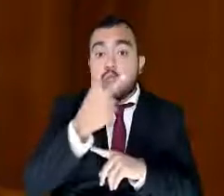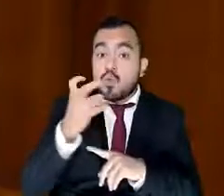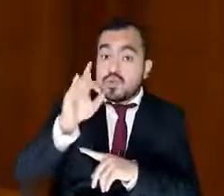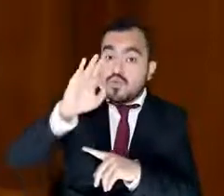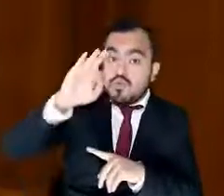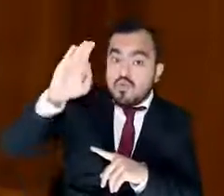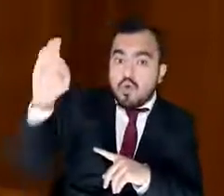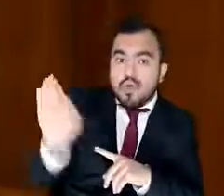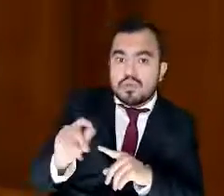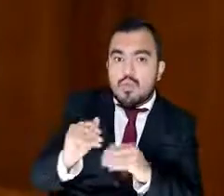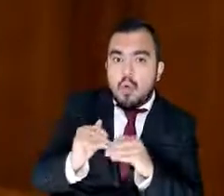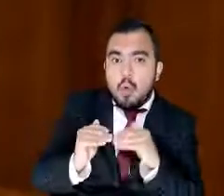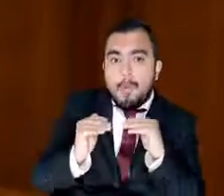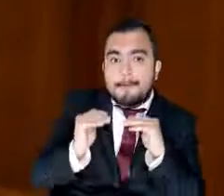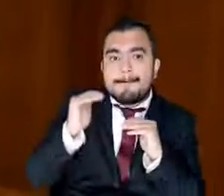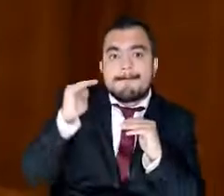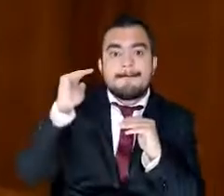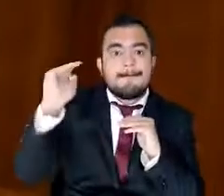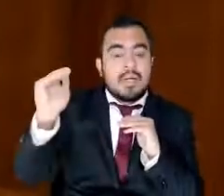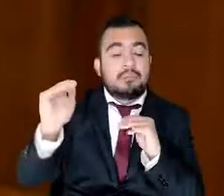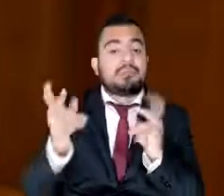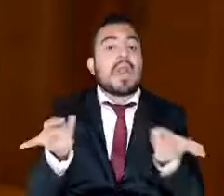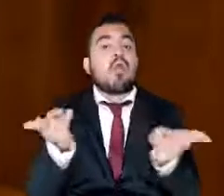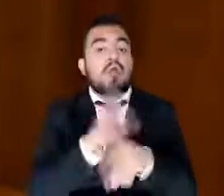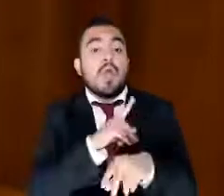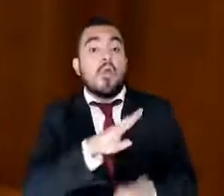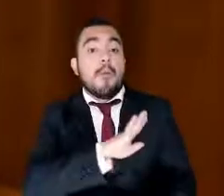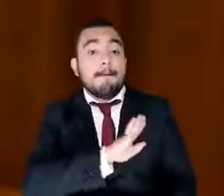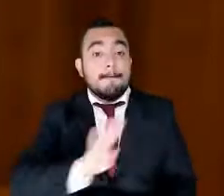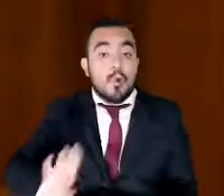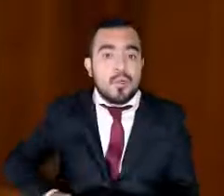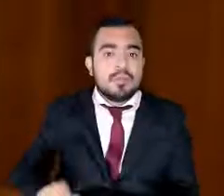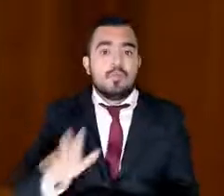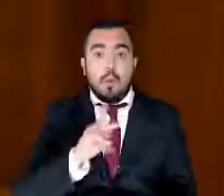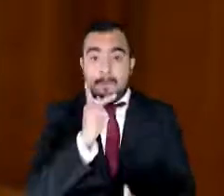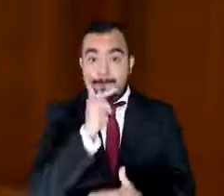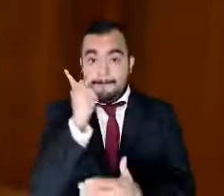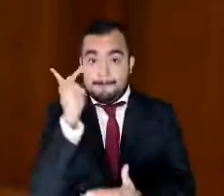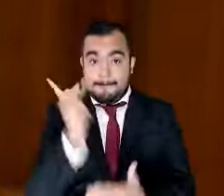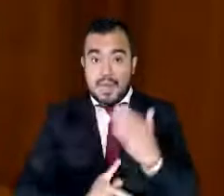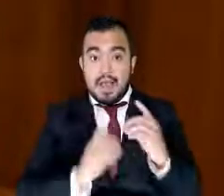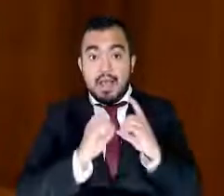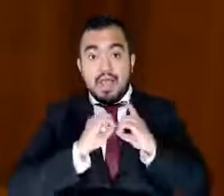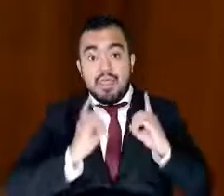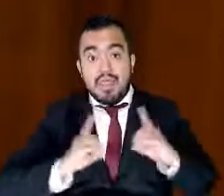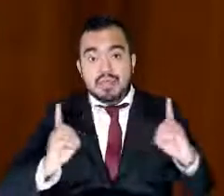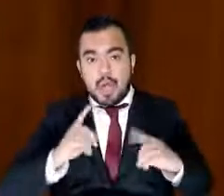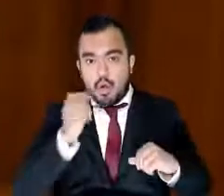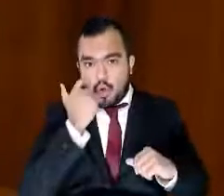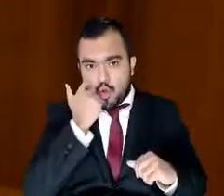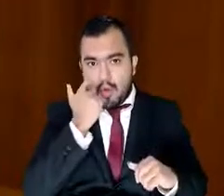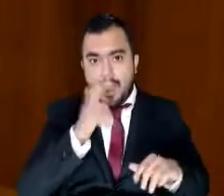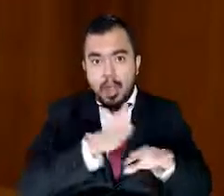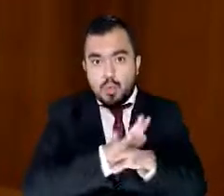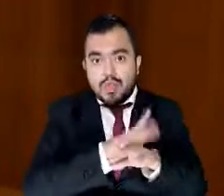200%. Por el contrario, un municipio que actualiza su plan de desarrollo urbano y crece año con